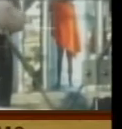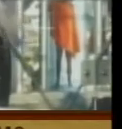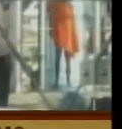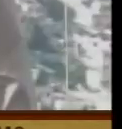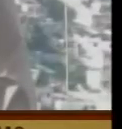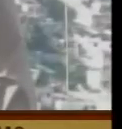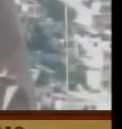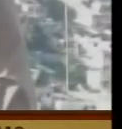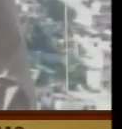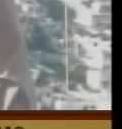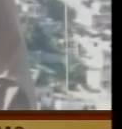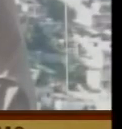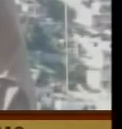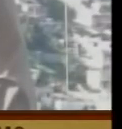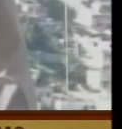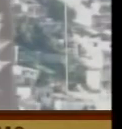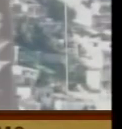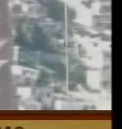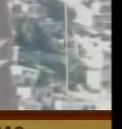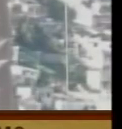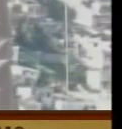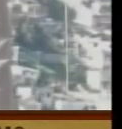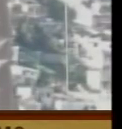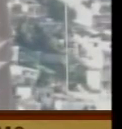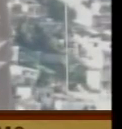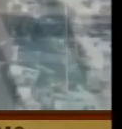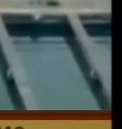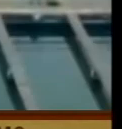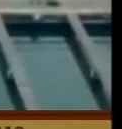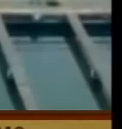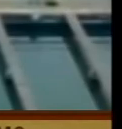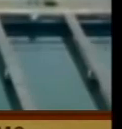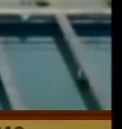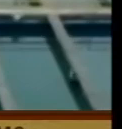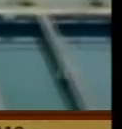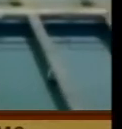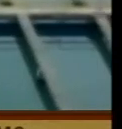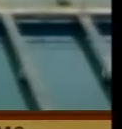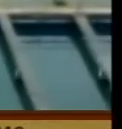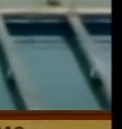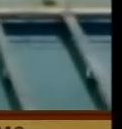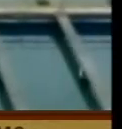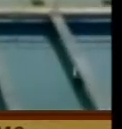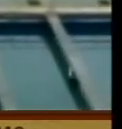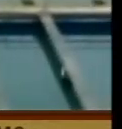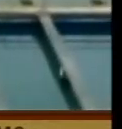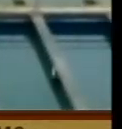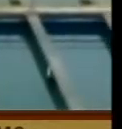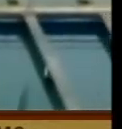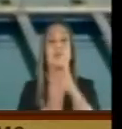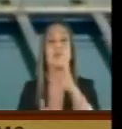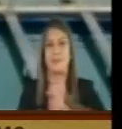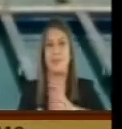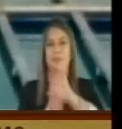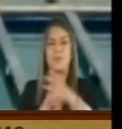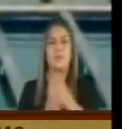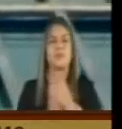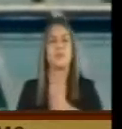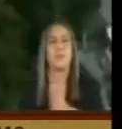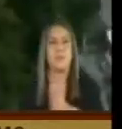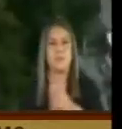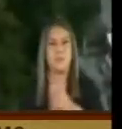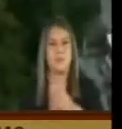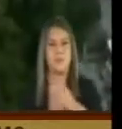gestión se reunió con todos los involucrados en el metro de la ciudad y donde pudo constatar que existen problemas de coordinación y desfases para